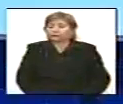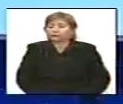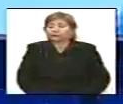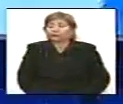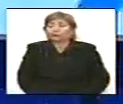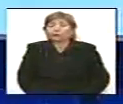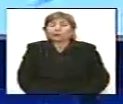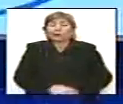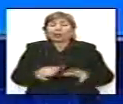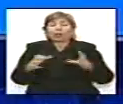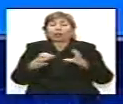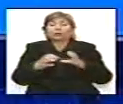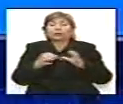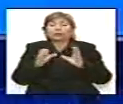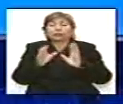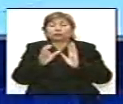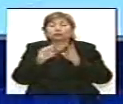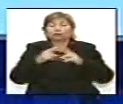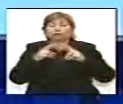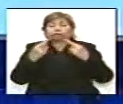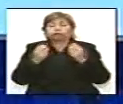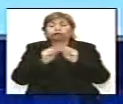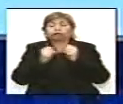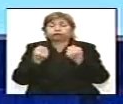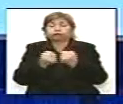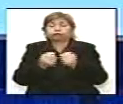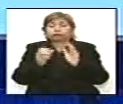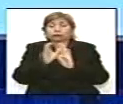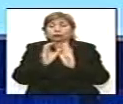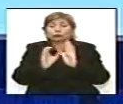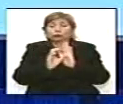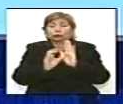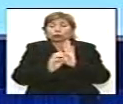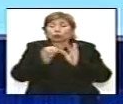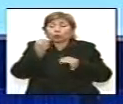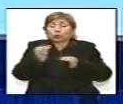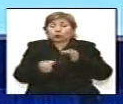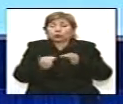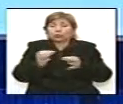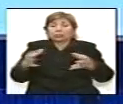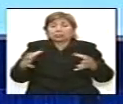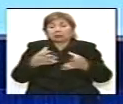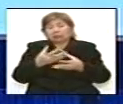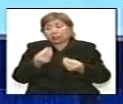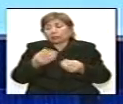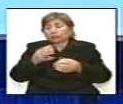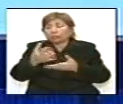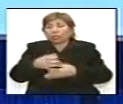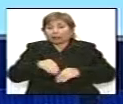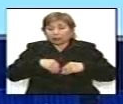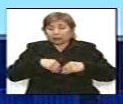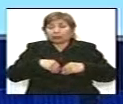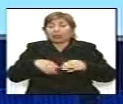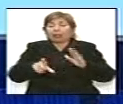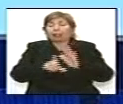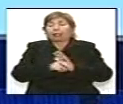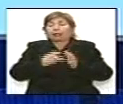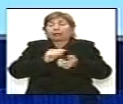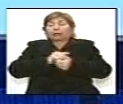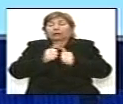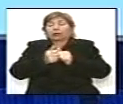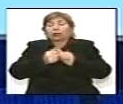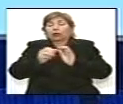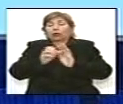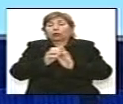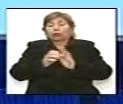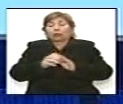y la comisión de constitución en sesión conjunta con la comisión de justicia aprobó por mayoría el dictamen que propone la ley que modifica el código